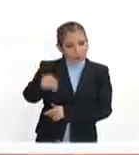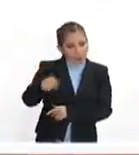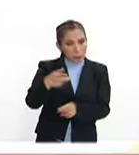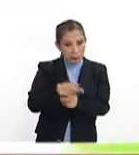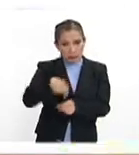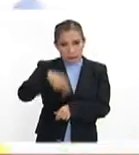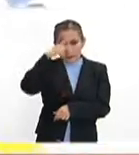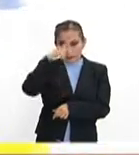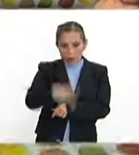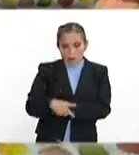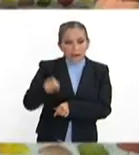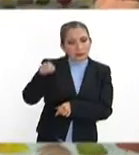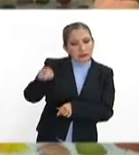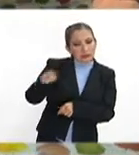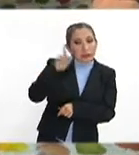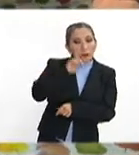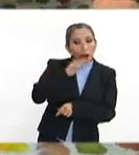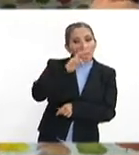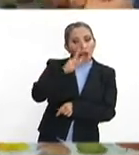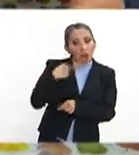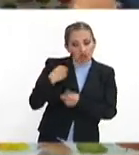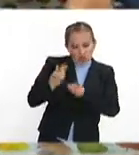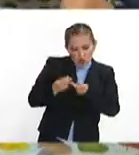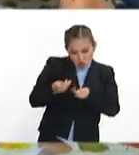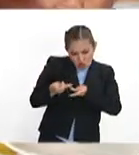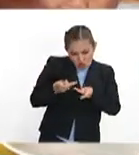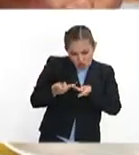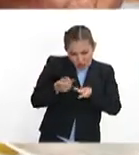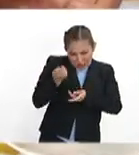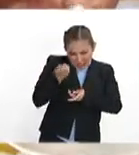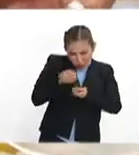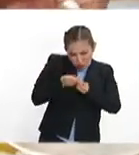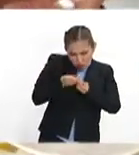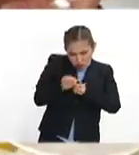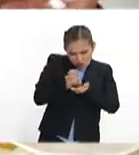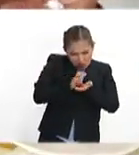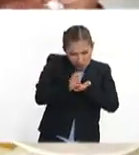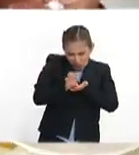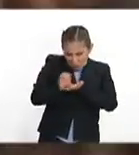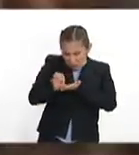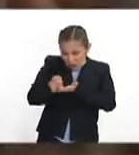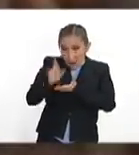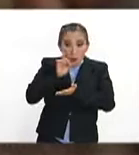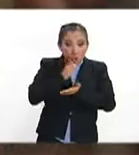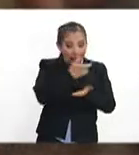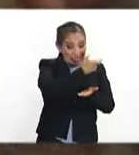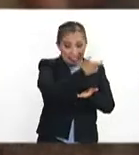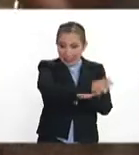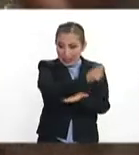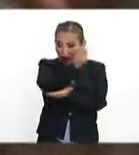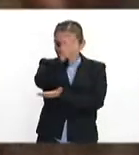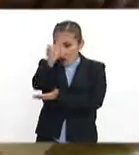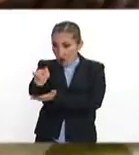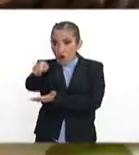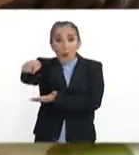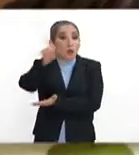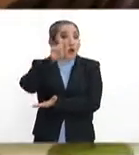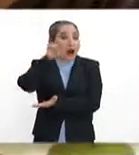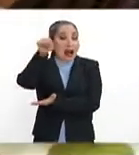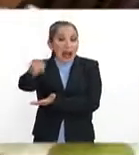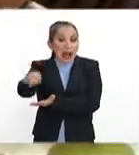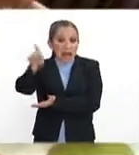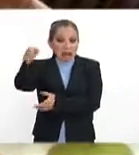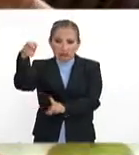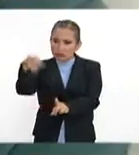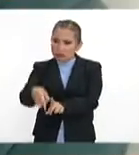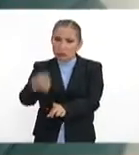en México, es quien mejor administra el gasto del hogar. La mujer es quien recibe estas transferencias monetarias de